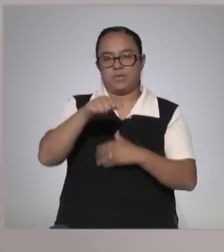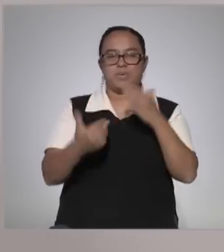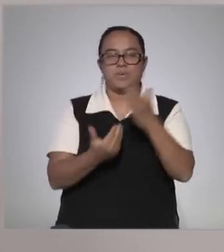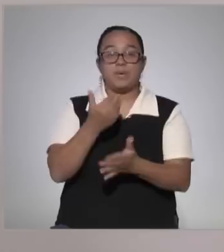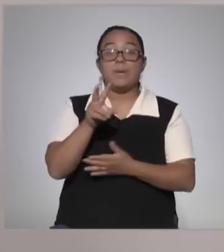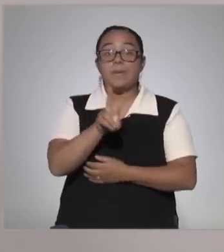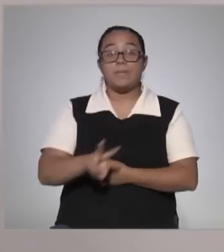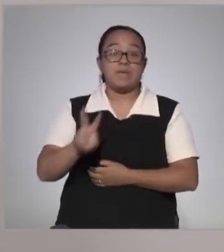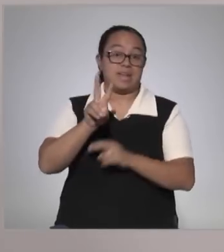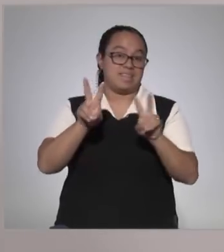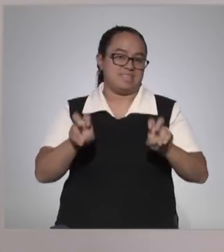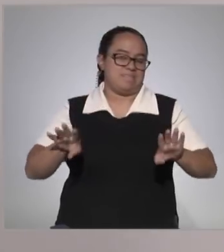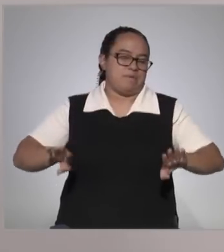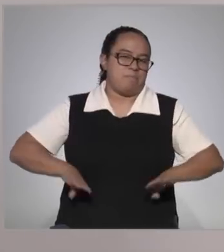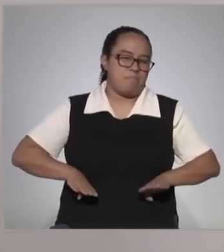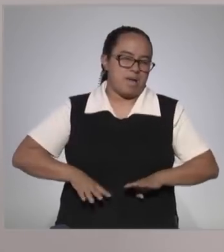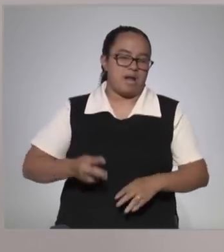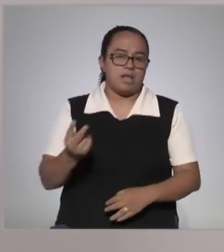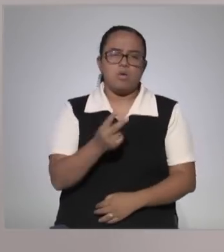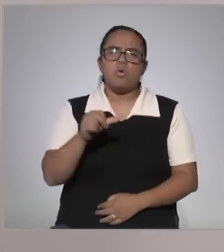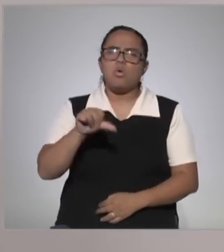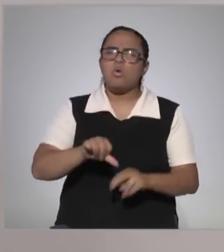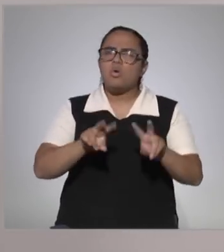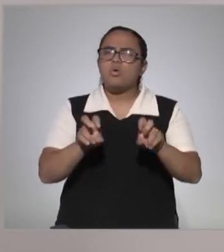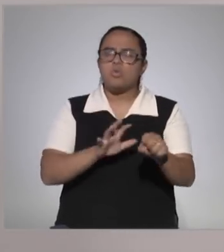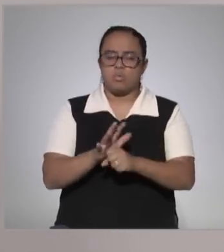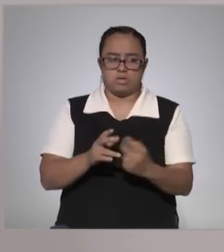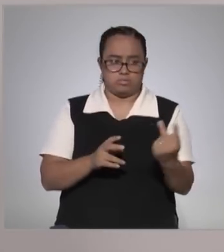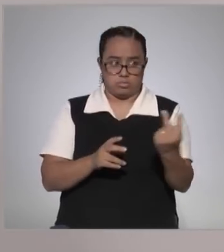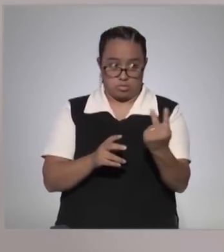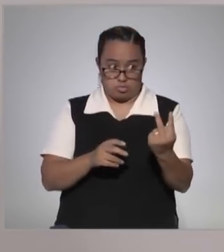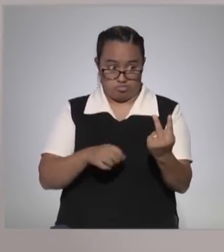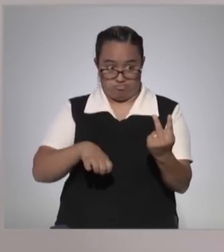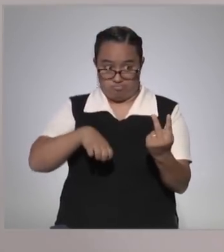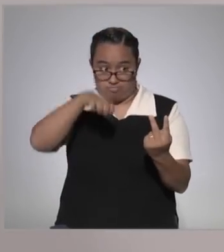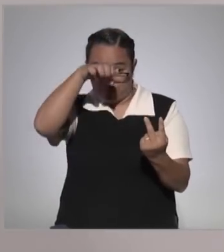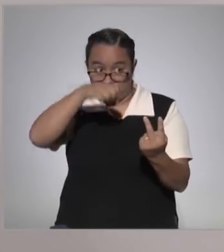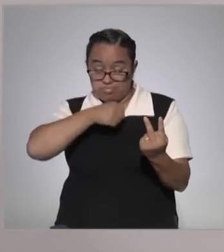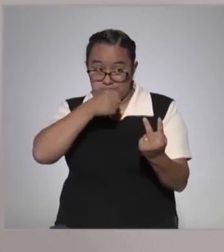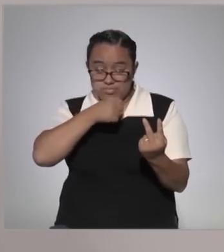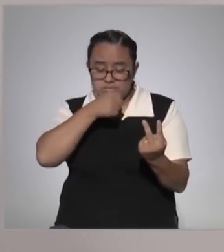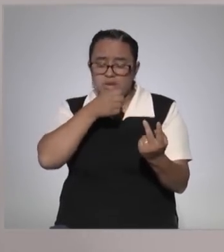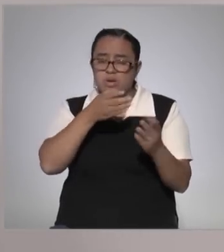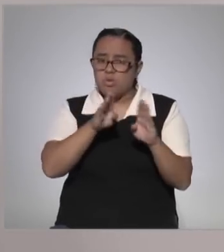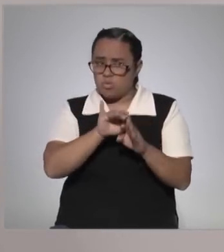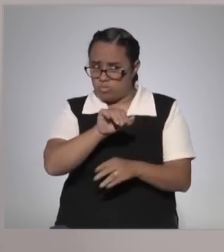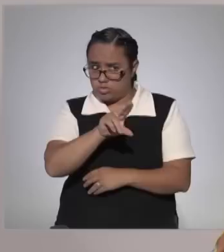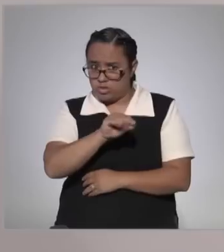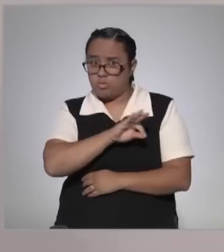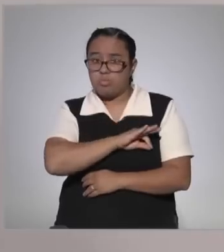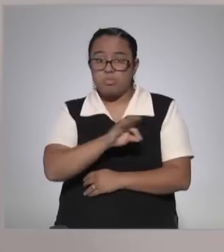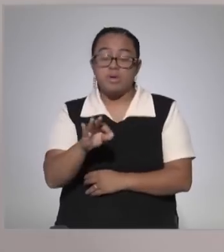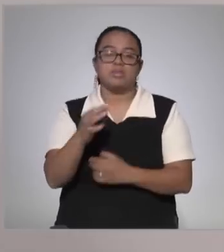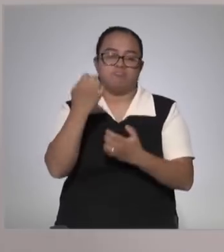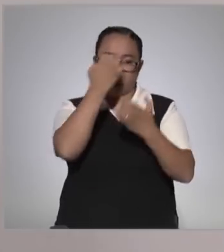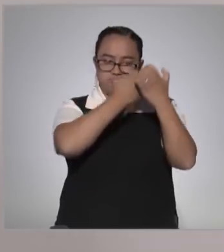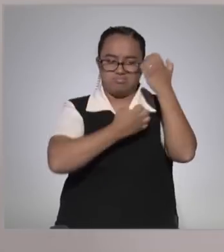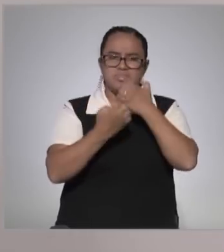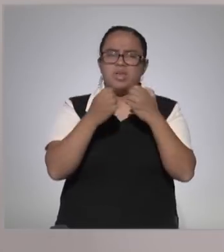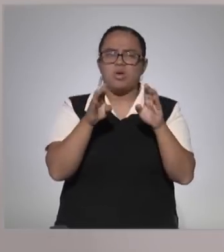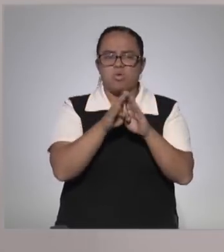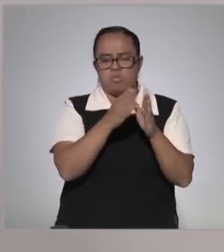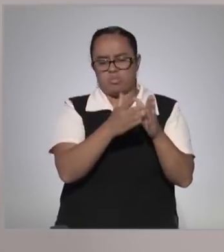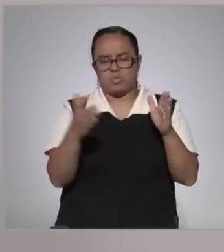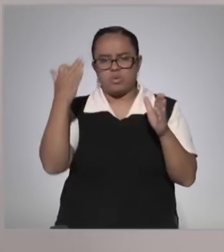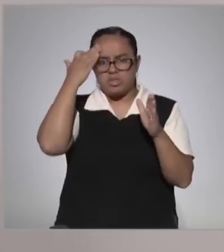de Viernes de Pareja. Hoy para tratar el tema la pareja en la adultez mayor. Vamos a analizar cómo se vive el amor en esta